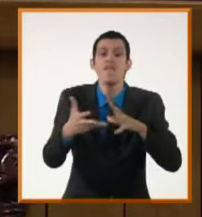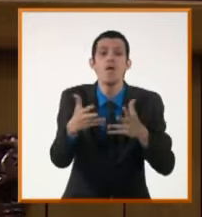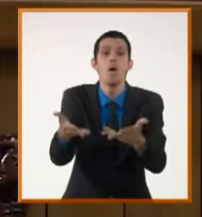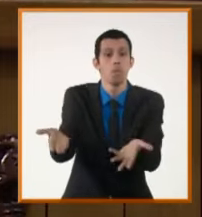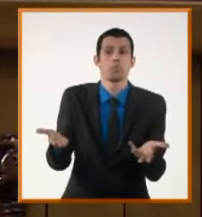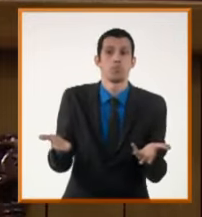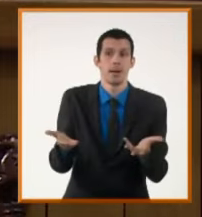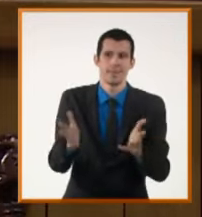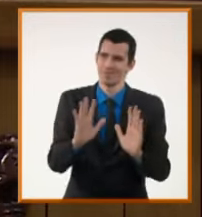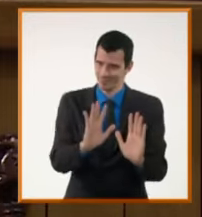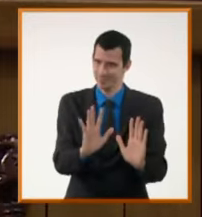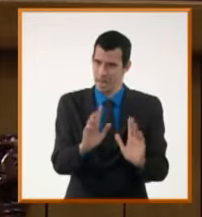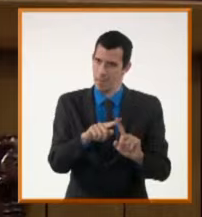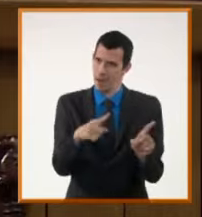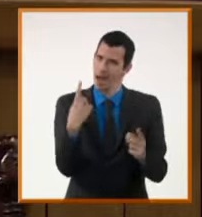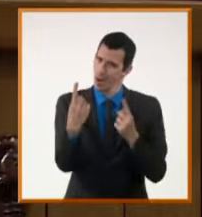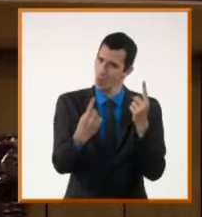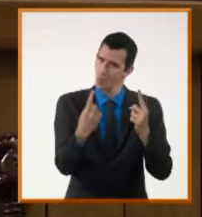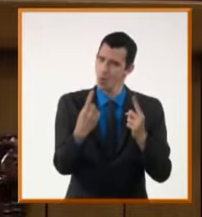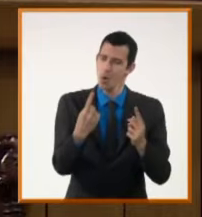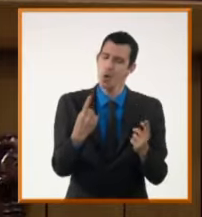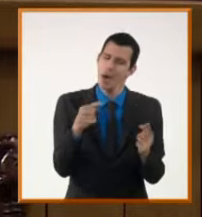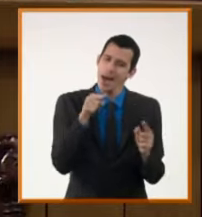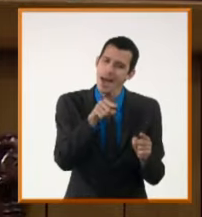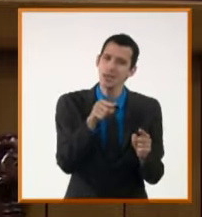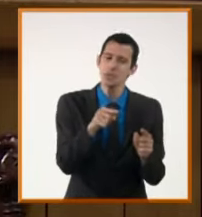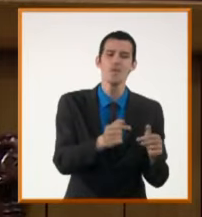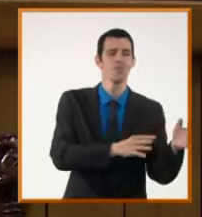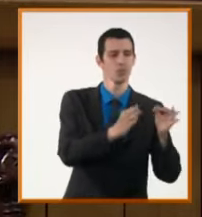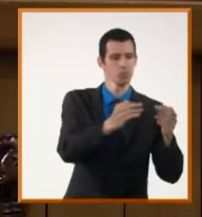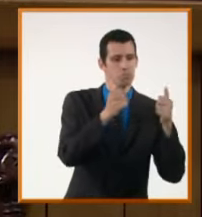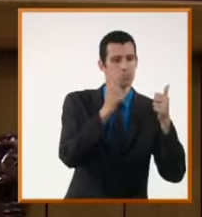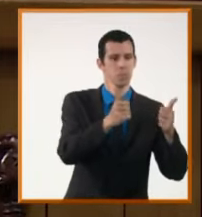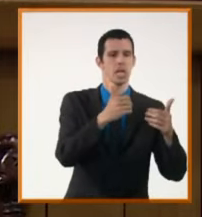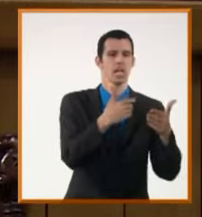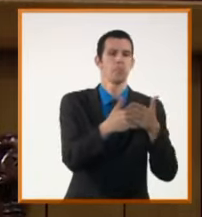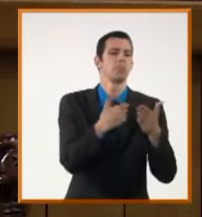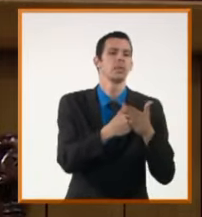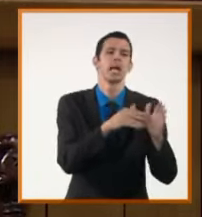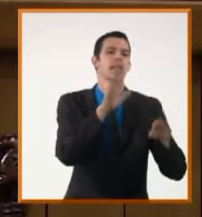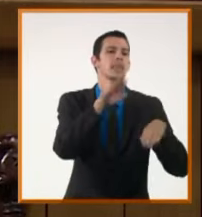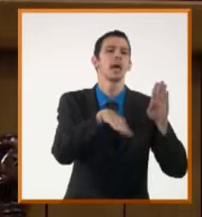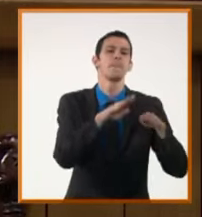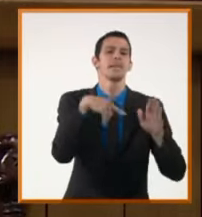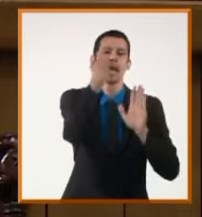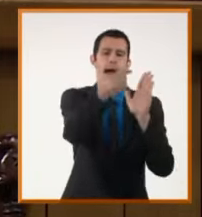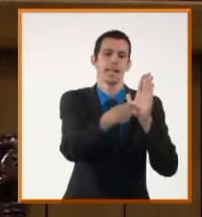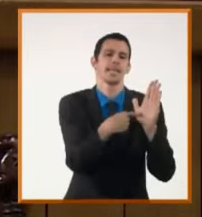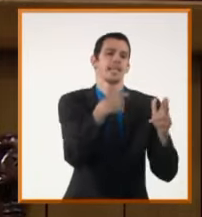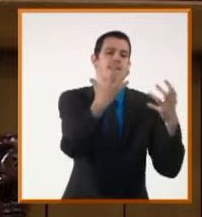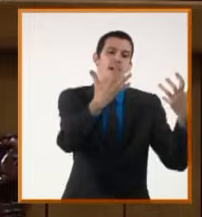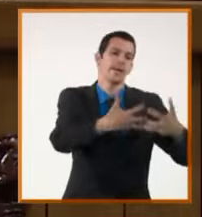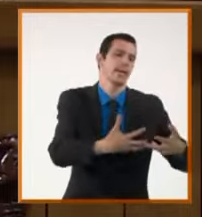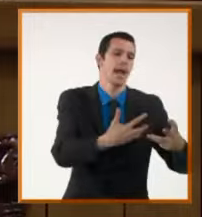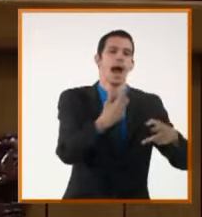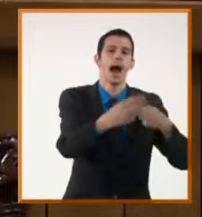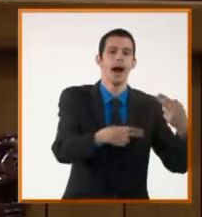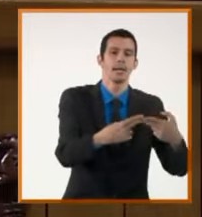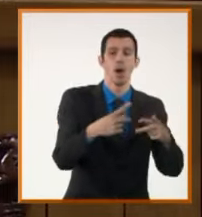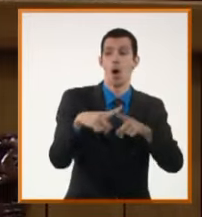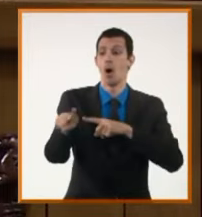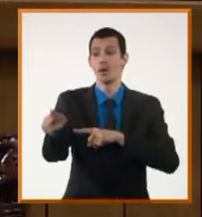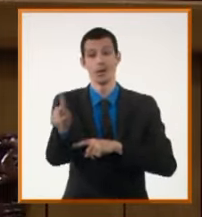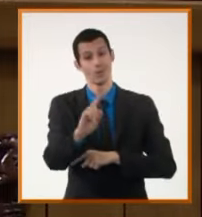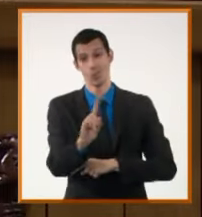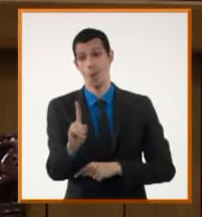sistemas empresariales que tienen determinadas limitaciones y otros muy positivos. Entonces el OFE le dice, bueno, yo te voy a vender aquí, pero si tú me